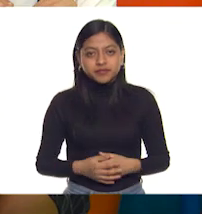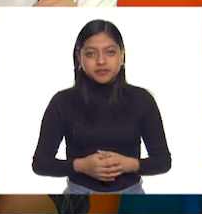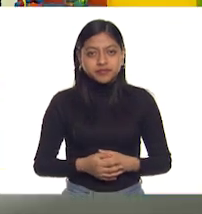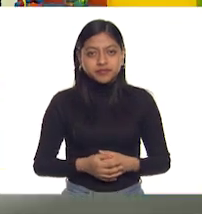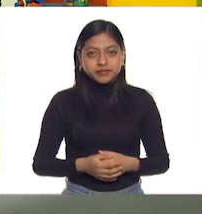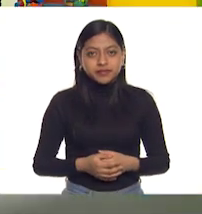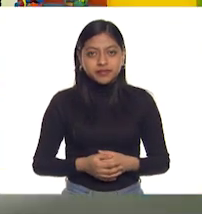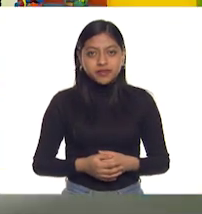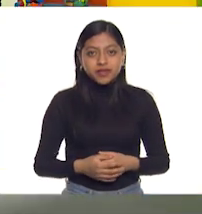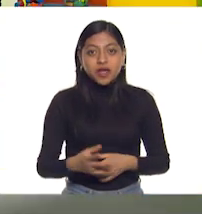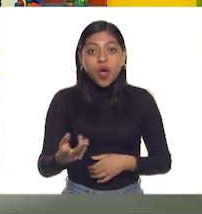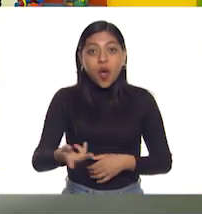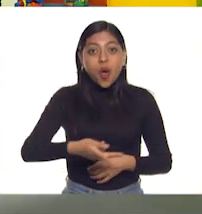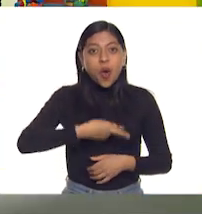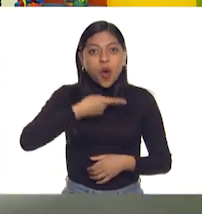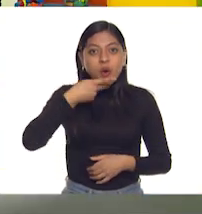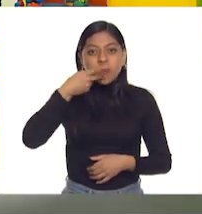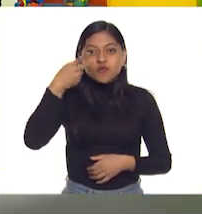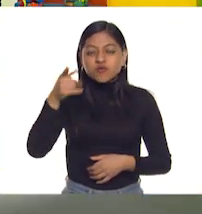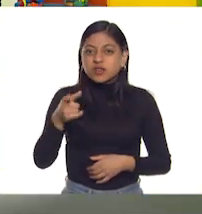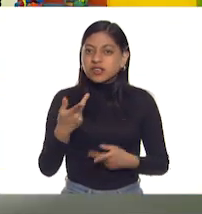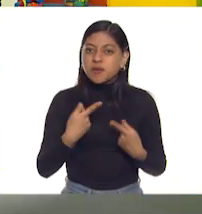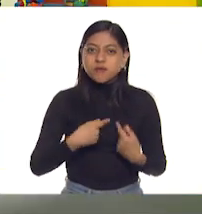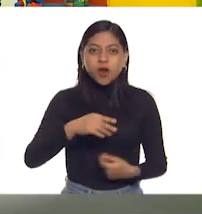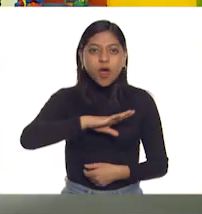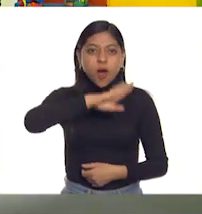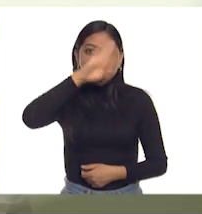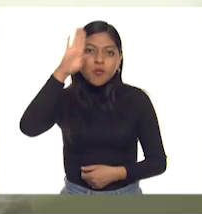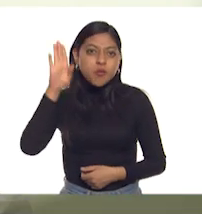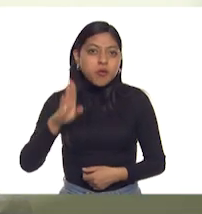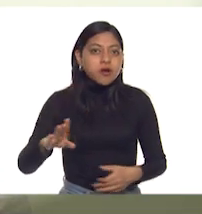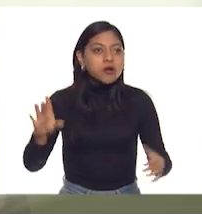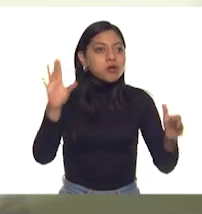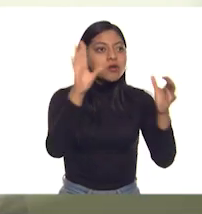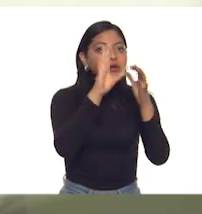Y una voz como de ultratumba comenzó a decir: